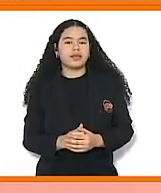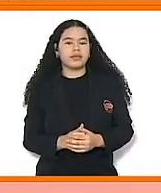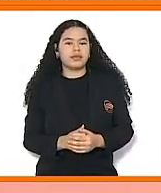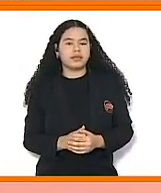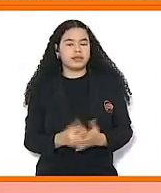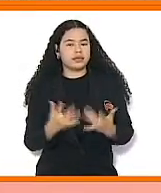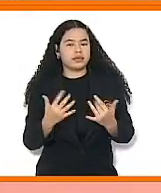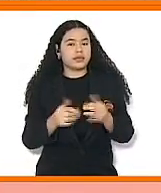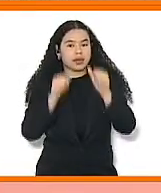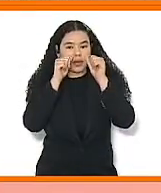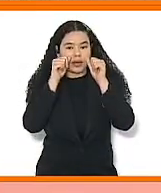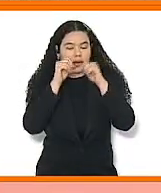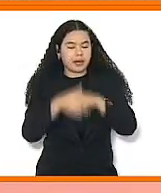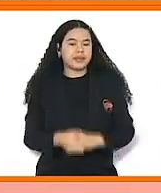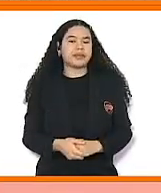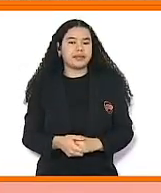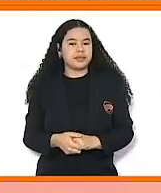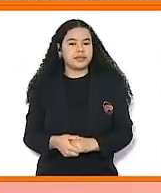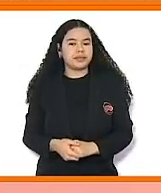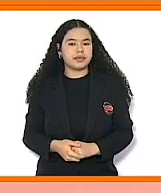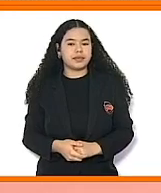es, atentos,